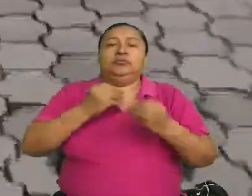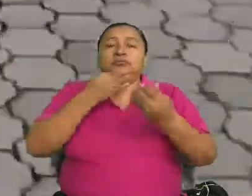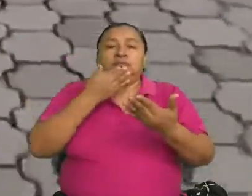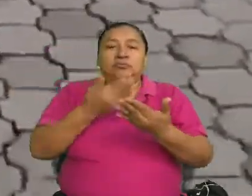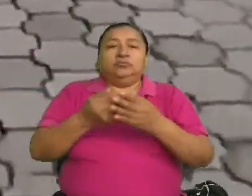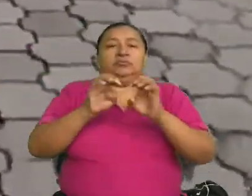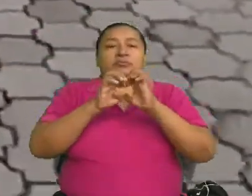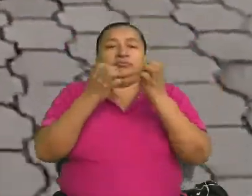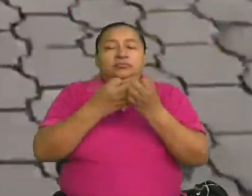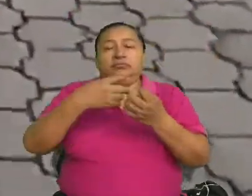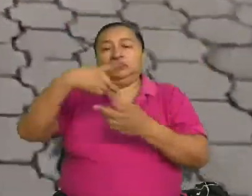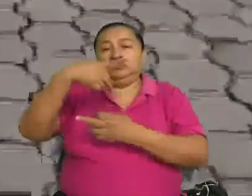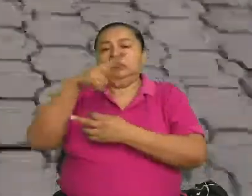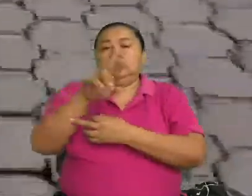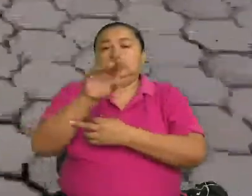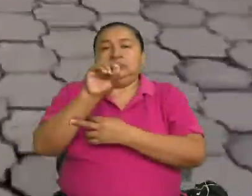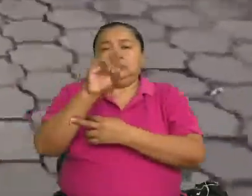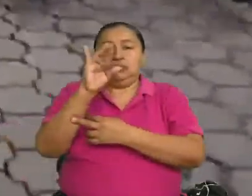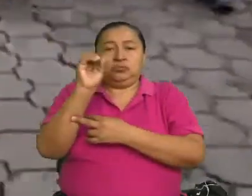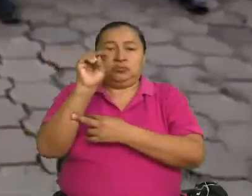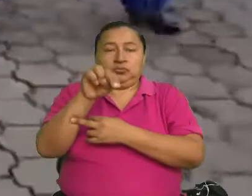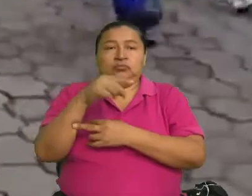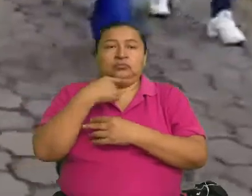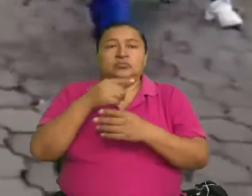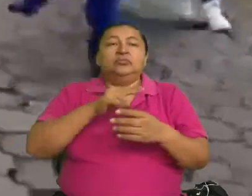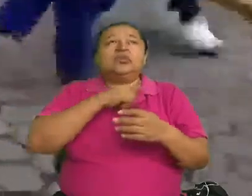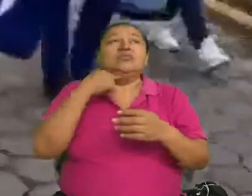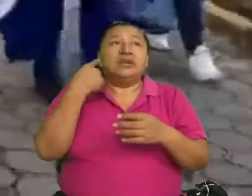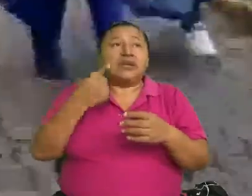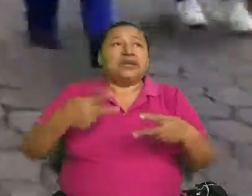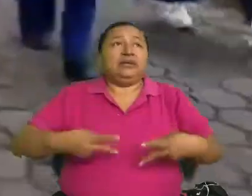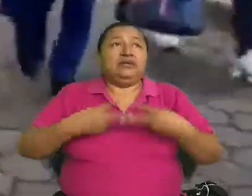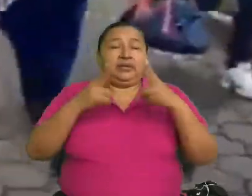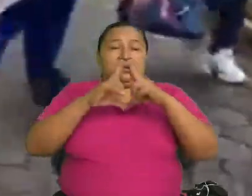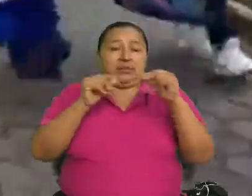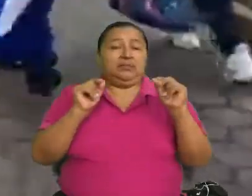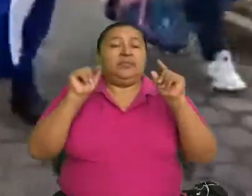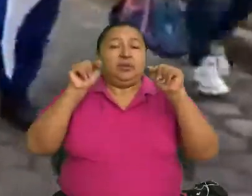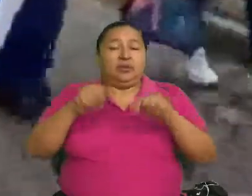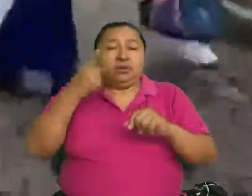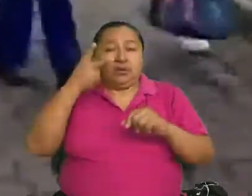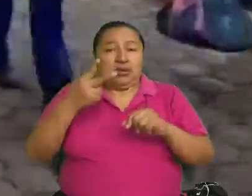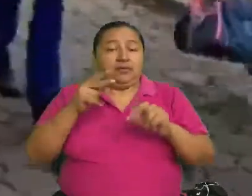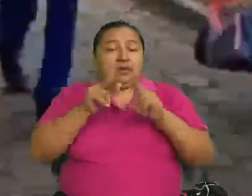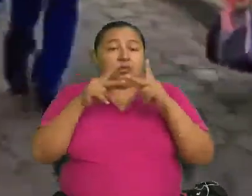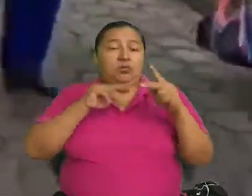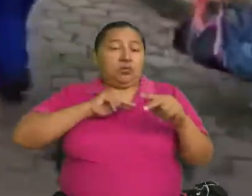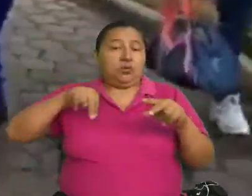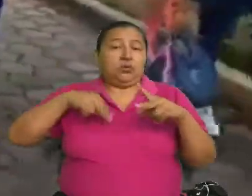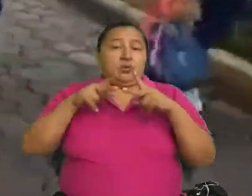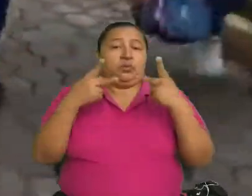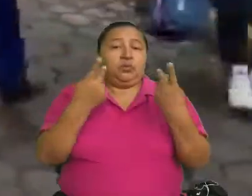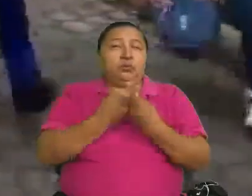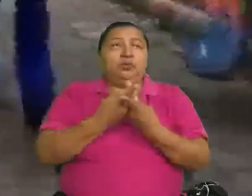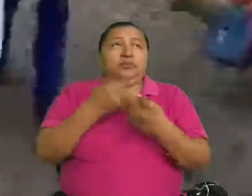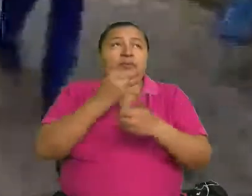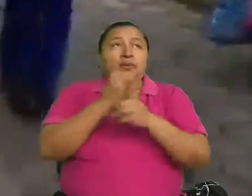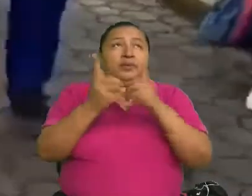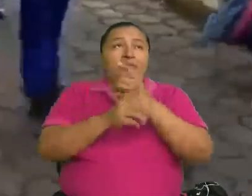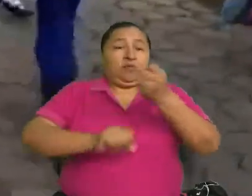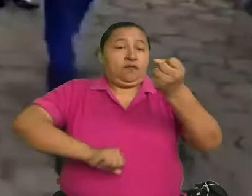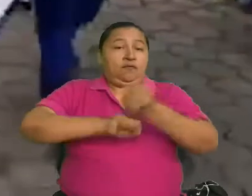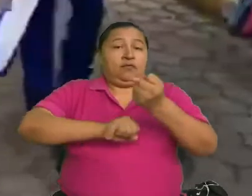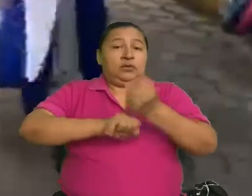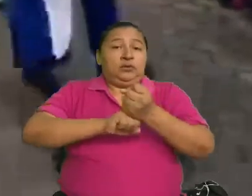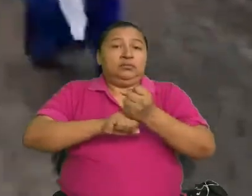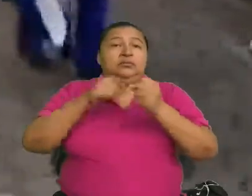equipo de producción. Espectaculares imágenes de la realidad que vive nuestro pueblo. Esto es lo que está viviendo nuestro pueblo. Debemos de consolidar nuestra patria a